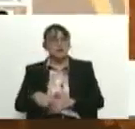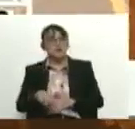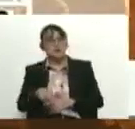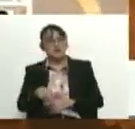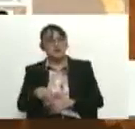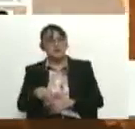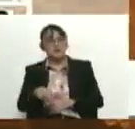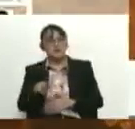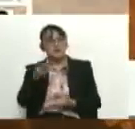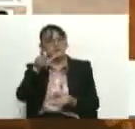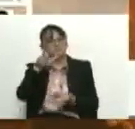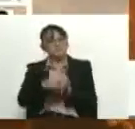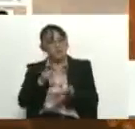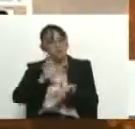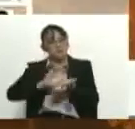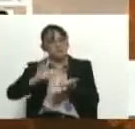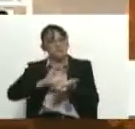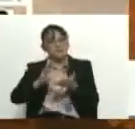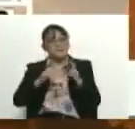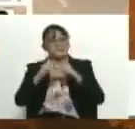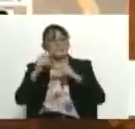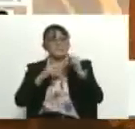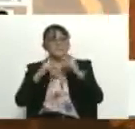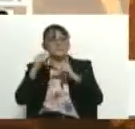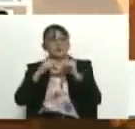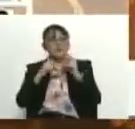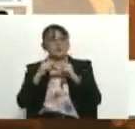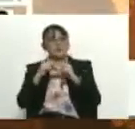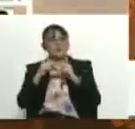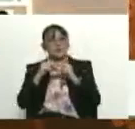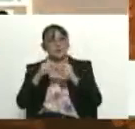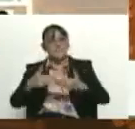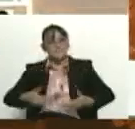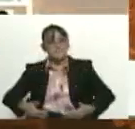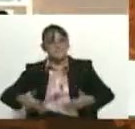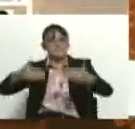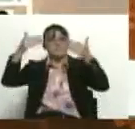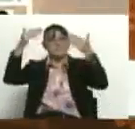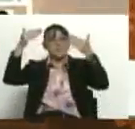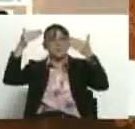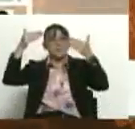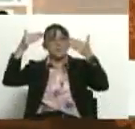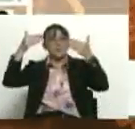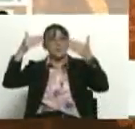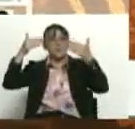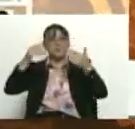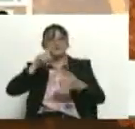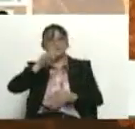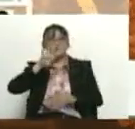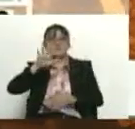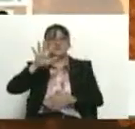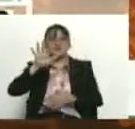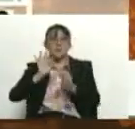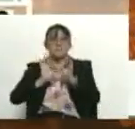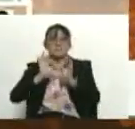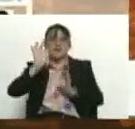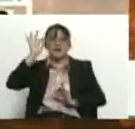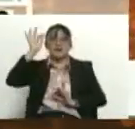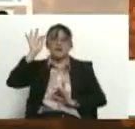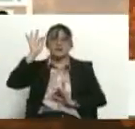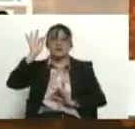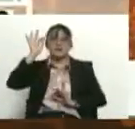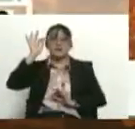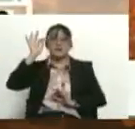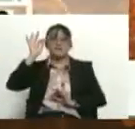aprobó los recursos se construyó allí un muro muro extraordinario 145 metros que evitó